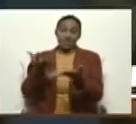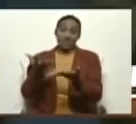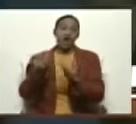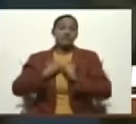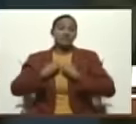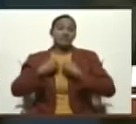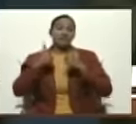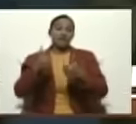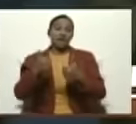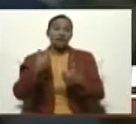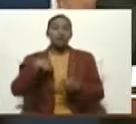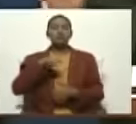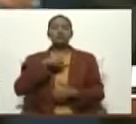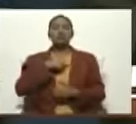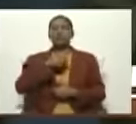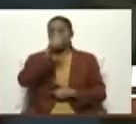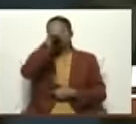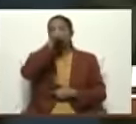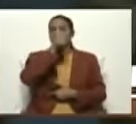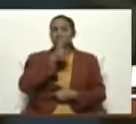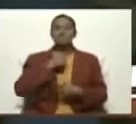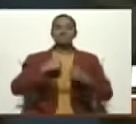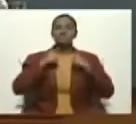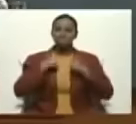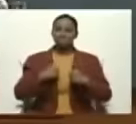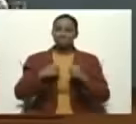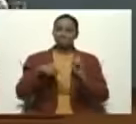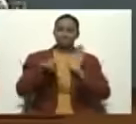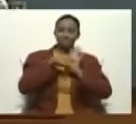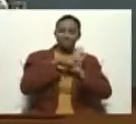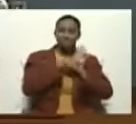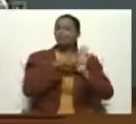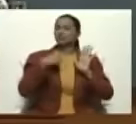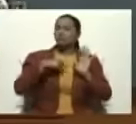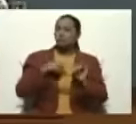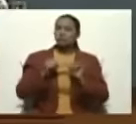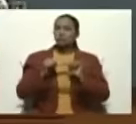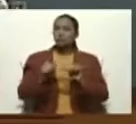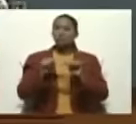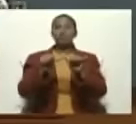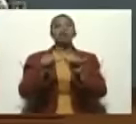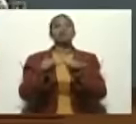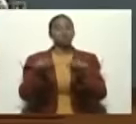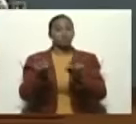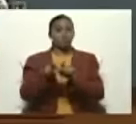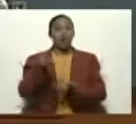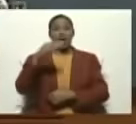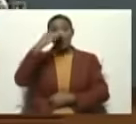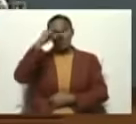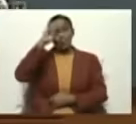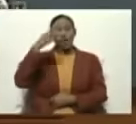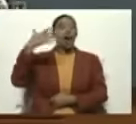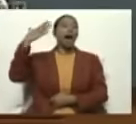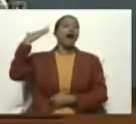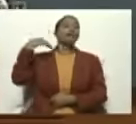eso con dignidad, igual que la hermana República de Cuba de principios de los años